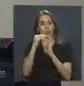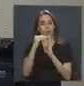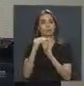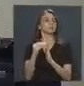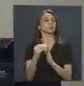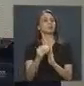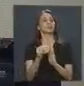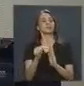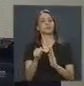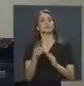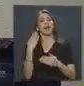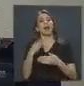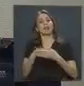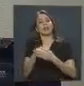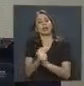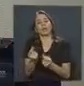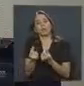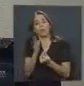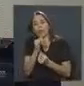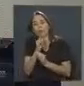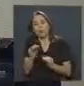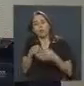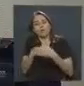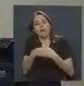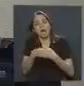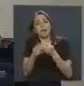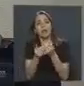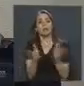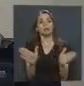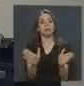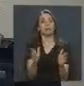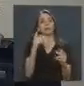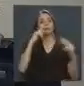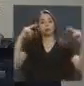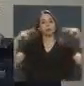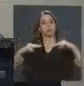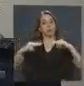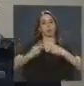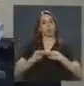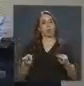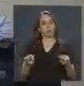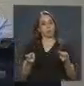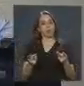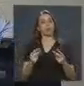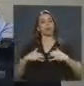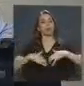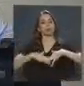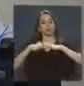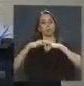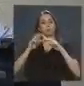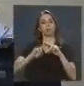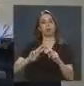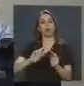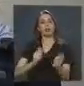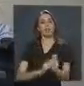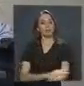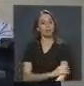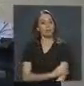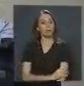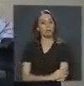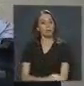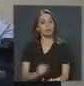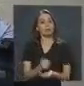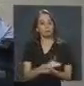eliminan las barreras económicas para el acceso a estas y se resguarda la fe pública para efecto de consolidar esta reforma y, en especial, la